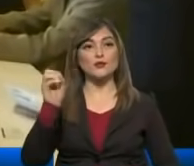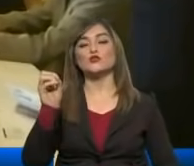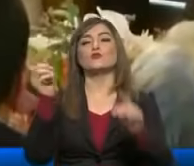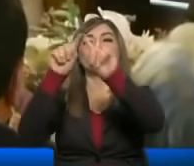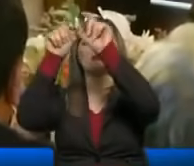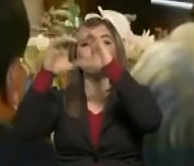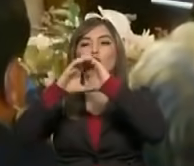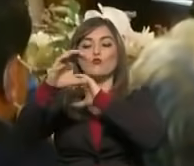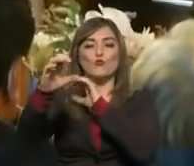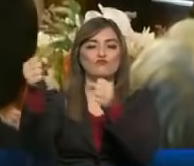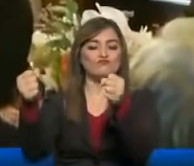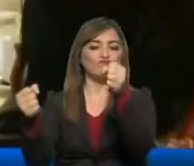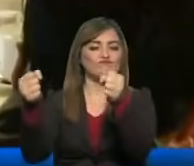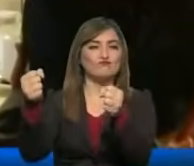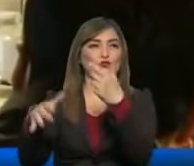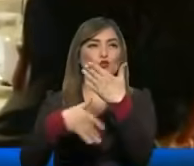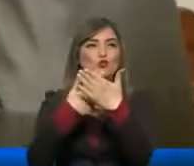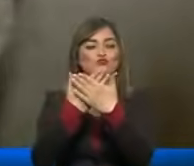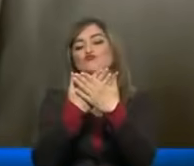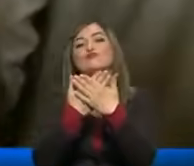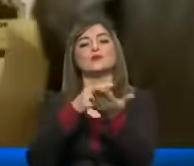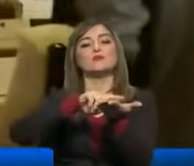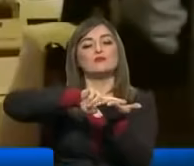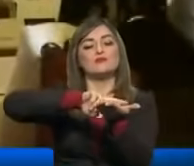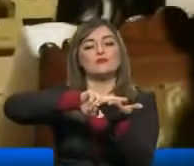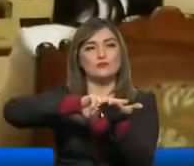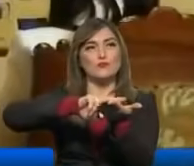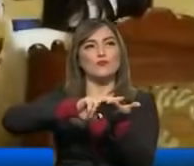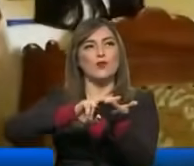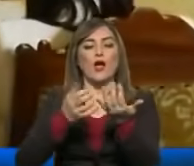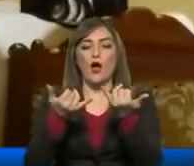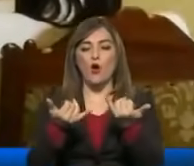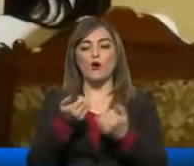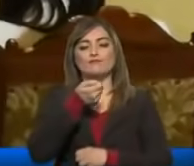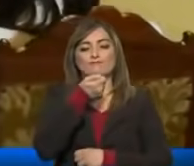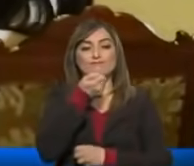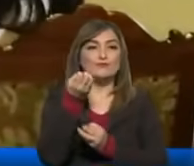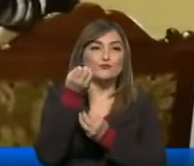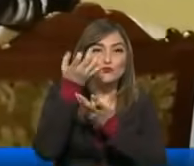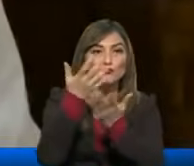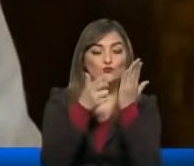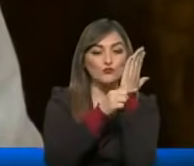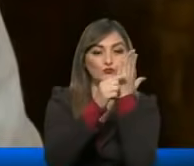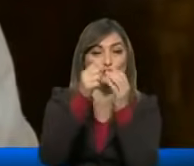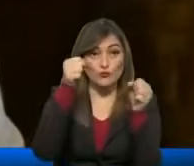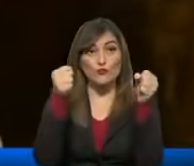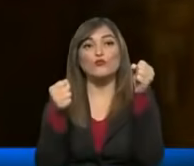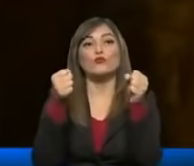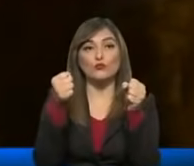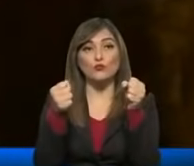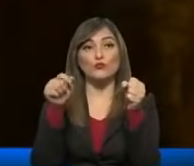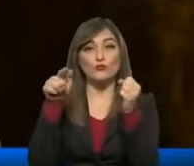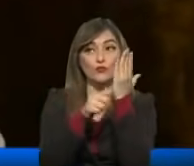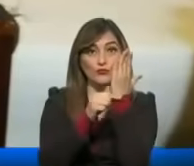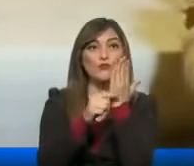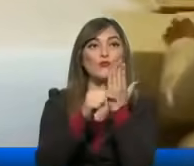transporte. Precisamente están ya ofreciendo palabras a los medios de comunicación, tanto el ministro de transporte como